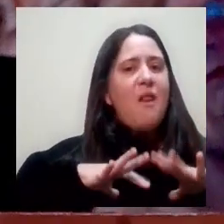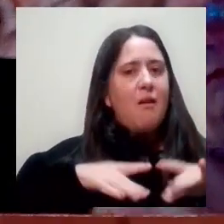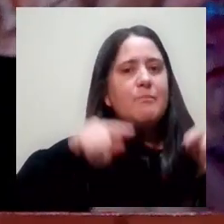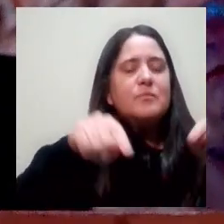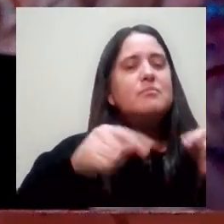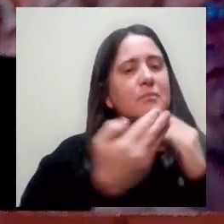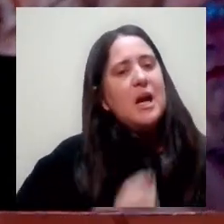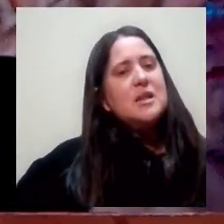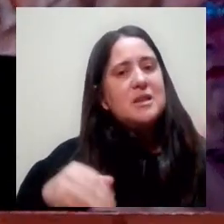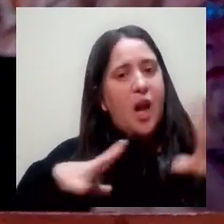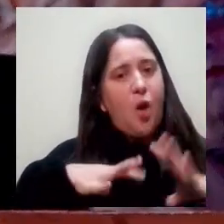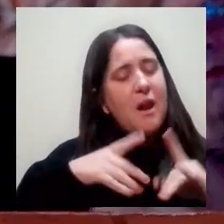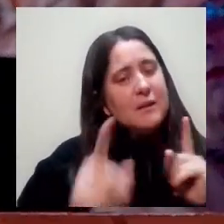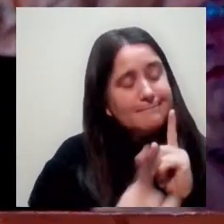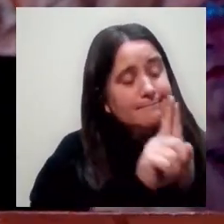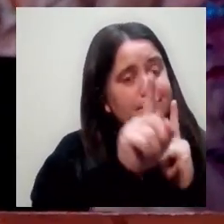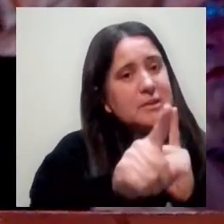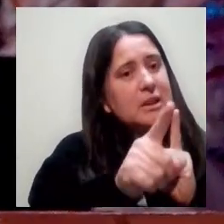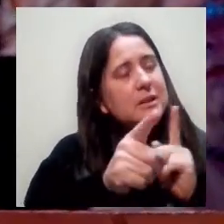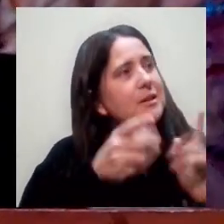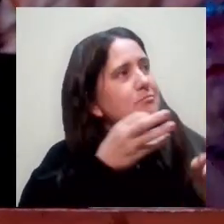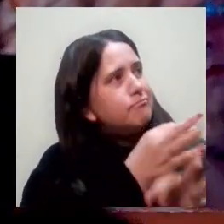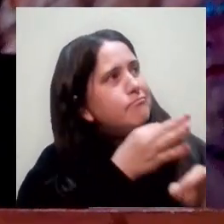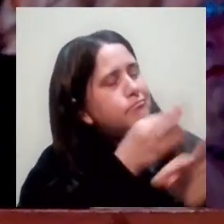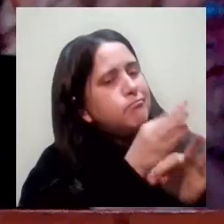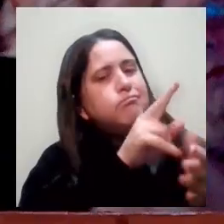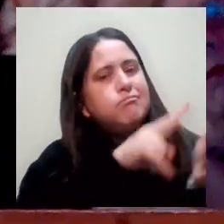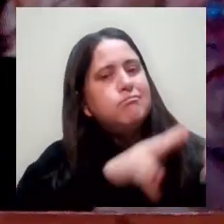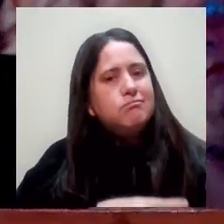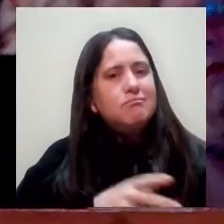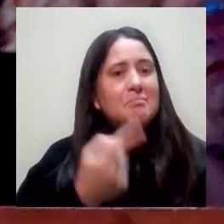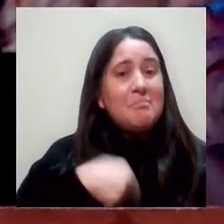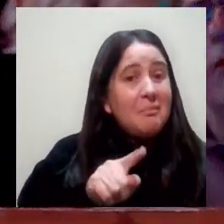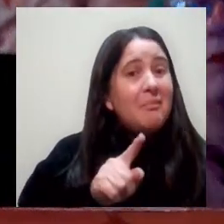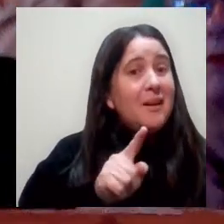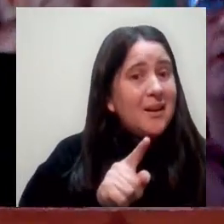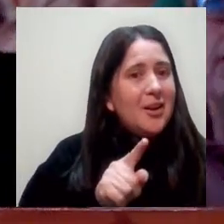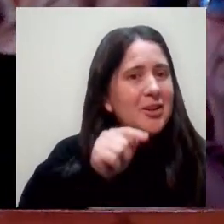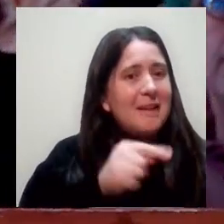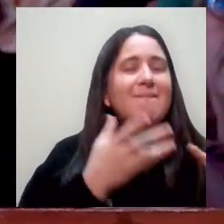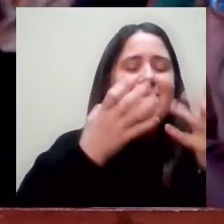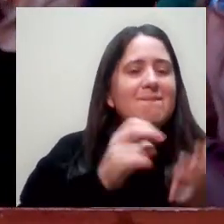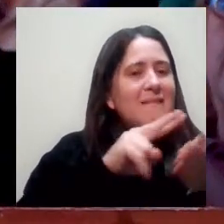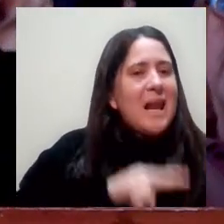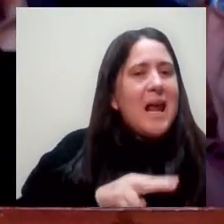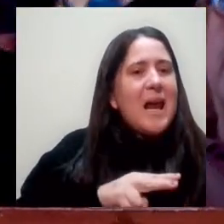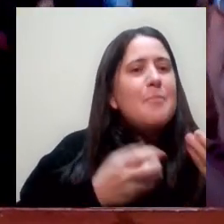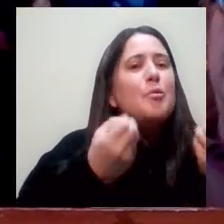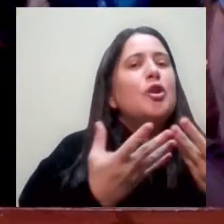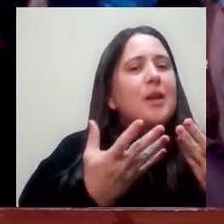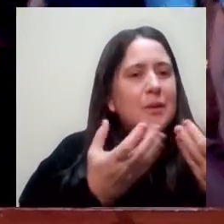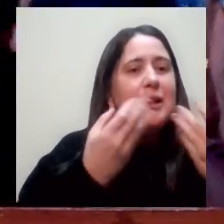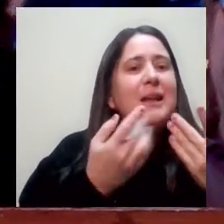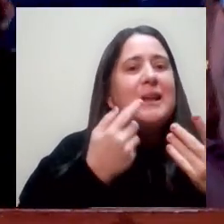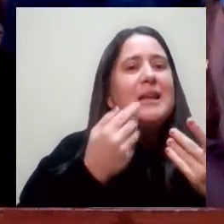jubilada le empieza a enseñar a leer. Pero ¿saben qué? Ella quería leer porque quería tener noticias de su